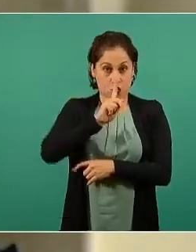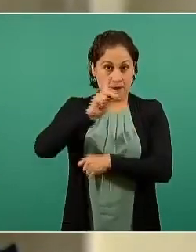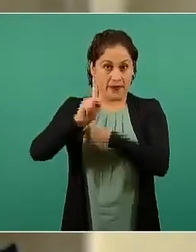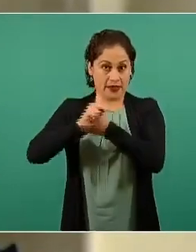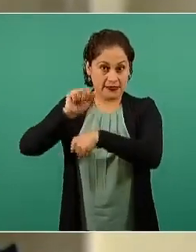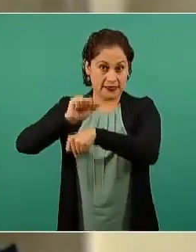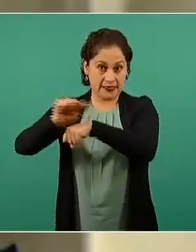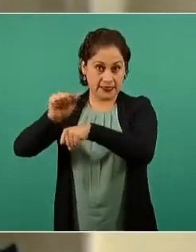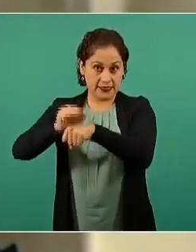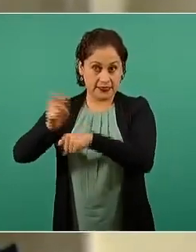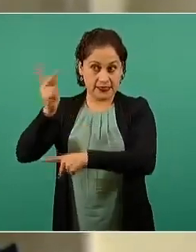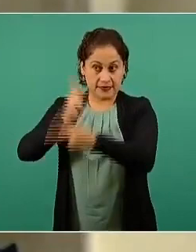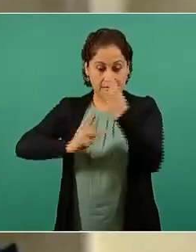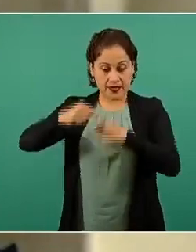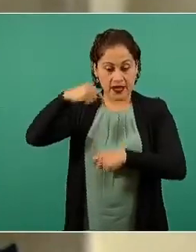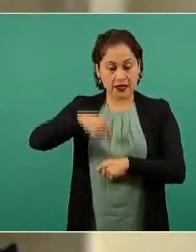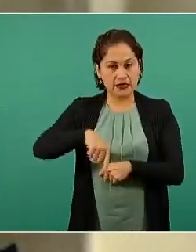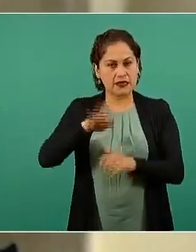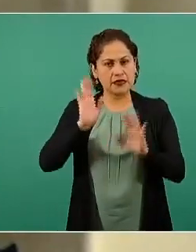fue